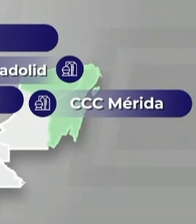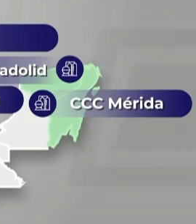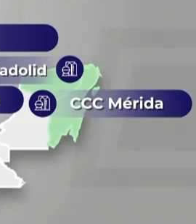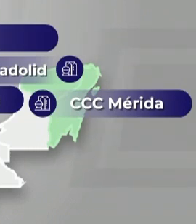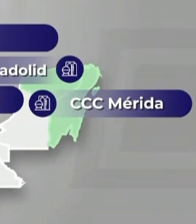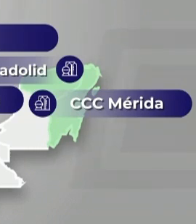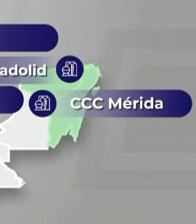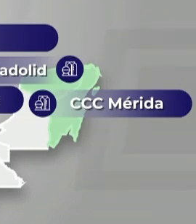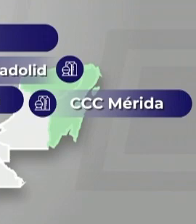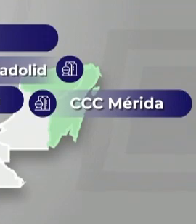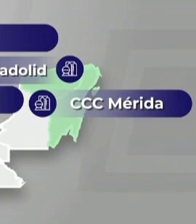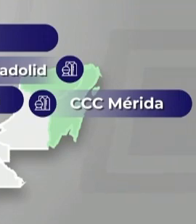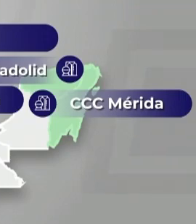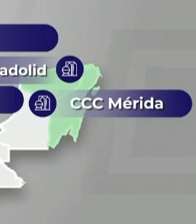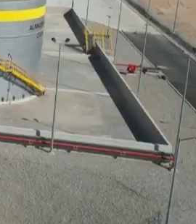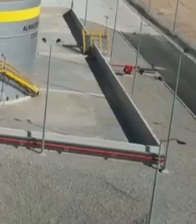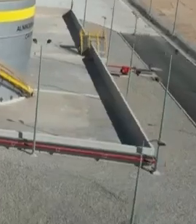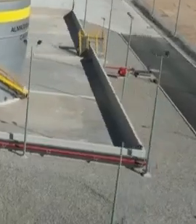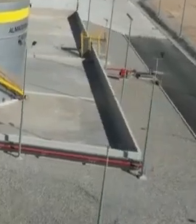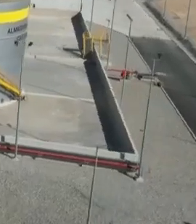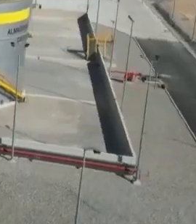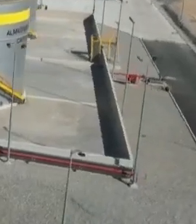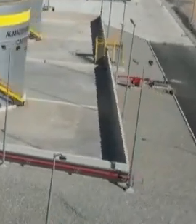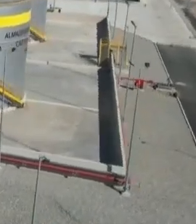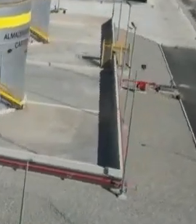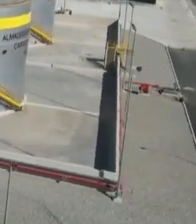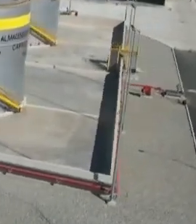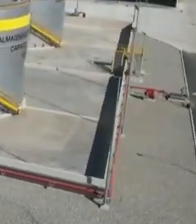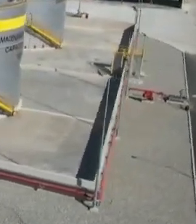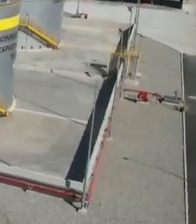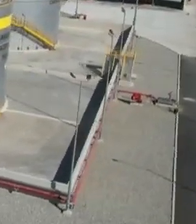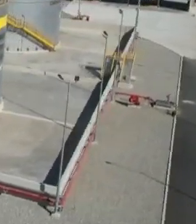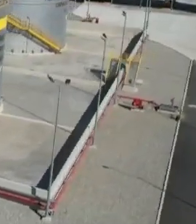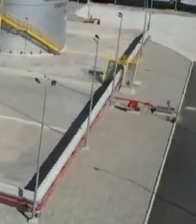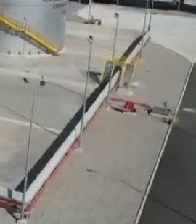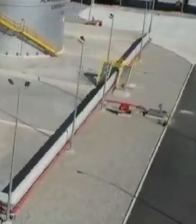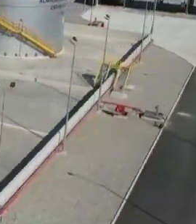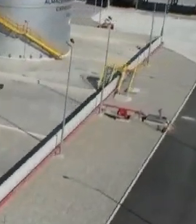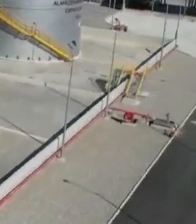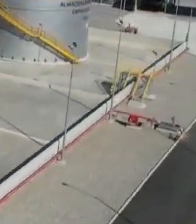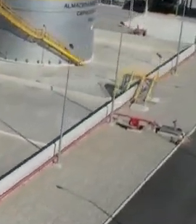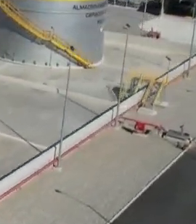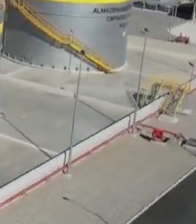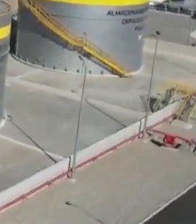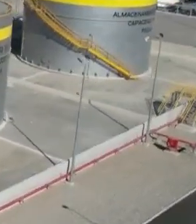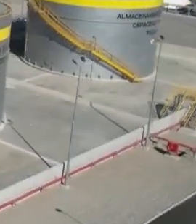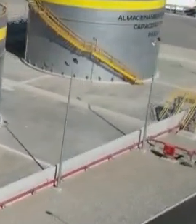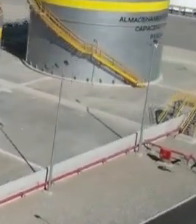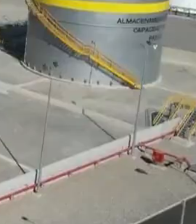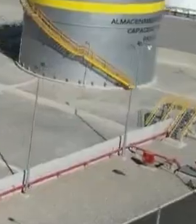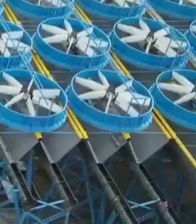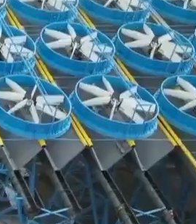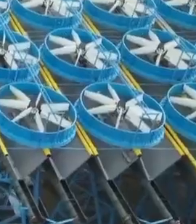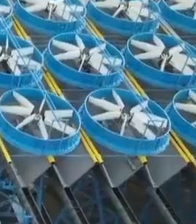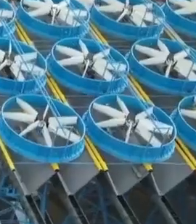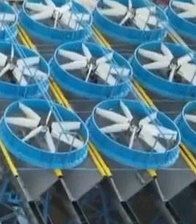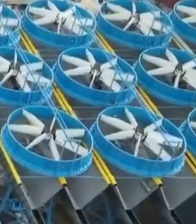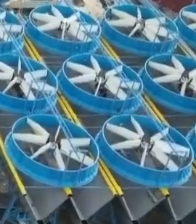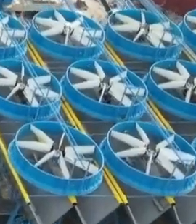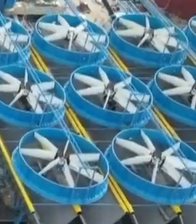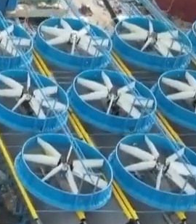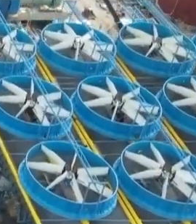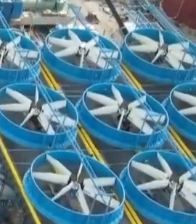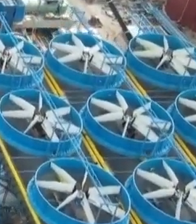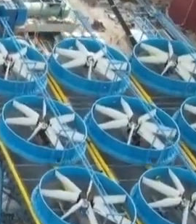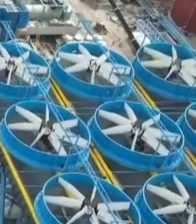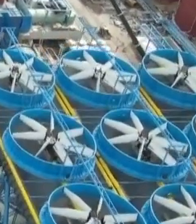planta aeroderivada también finalizada. Estas centrales de última tecnología tienen la finalidad de atender la demanda eléctrica en zonas